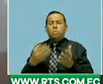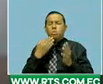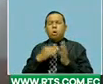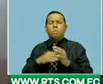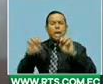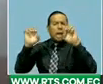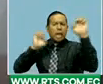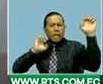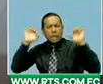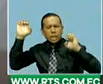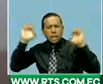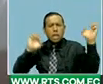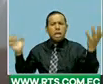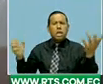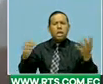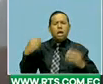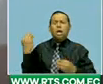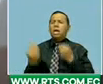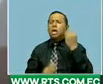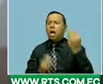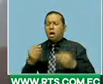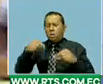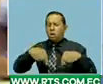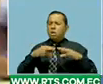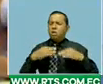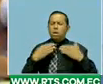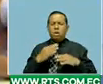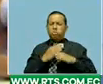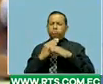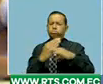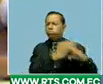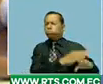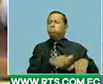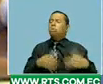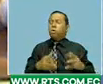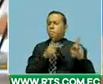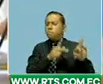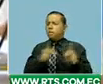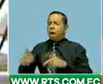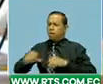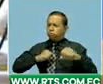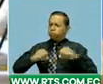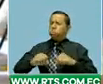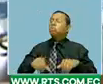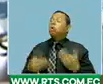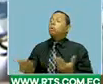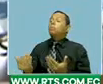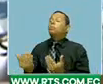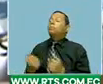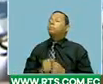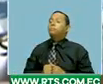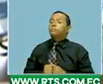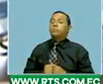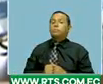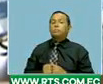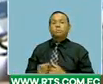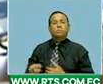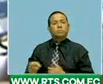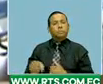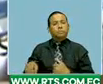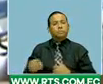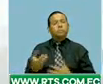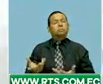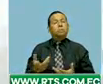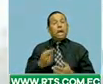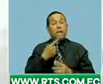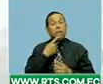vamos a tomar para combatir la delincuencia en Guayaquil? ¿El plan de acción cuál es? En ese aspecto, Viteri declaró